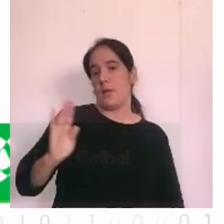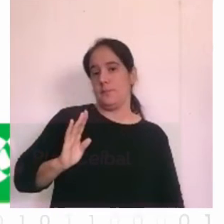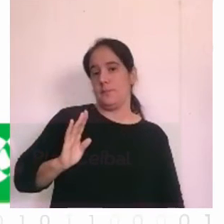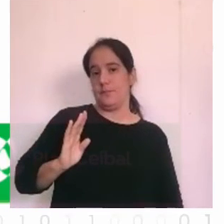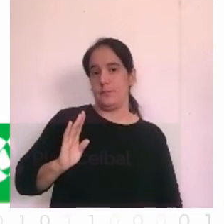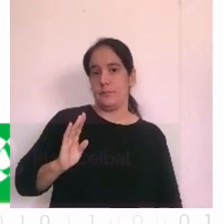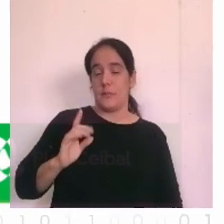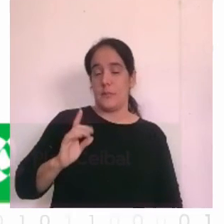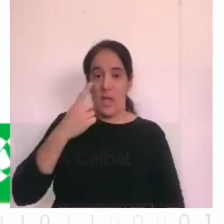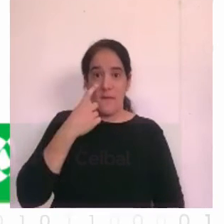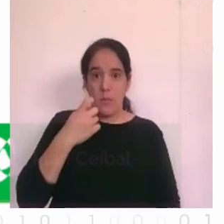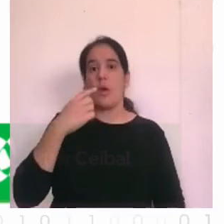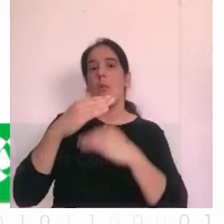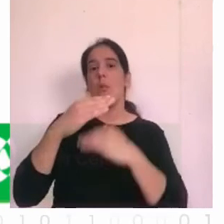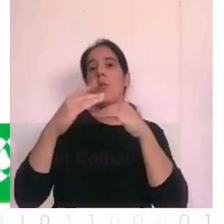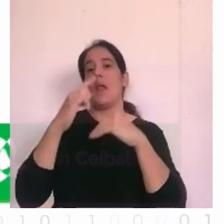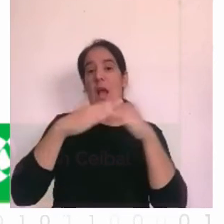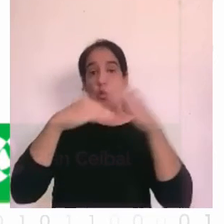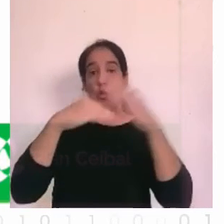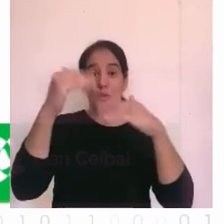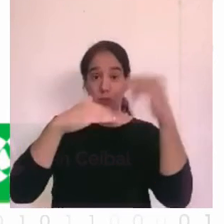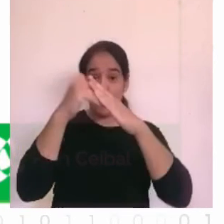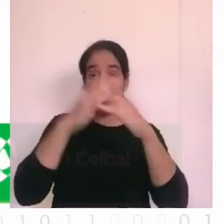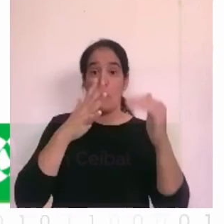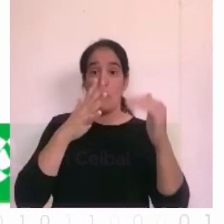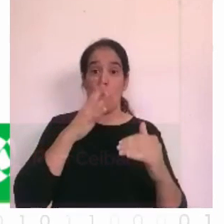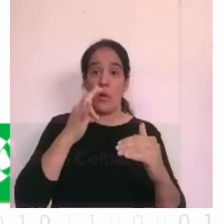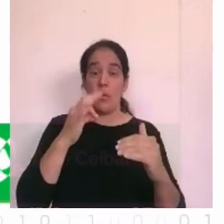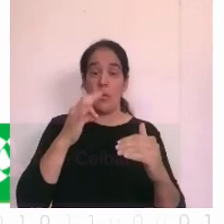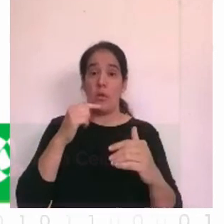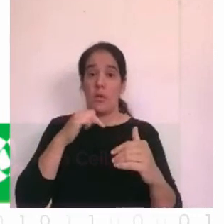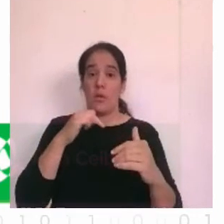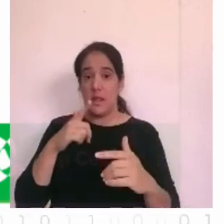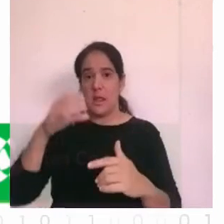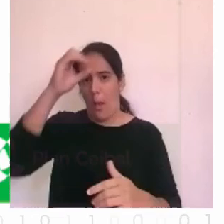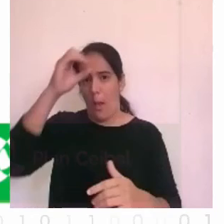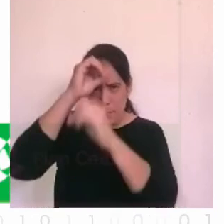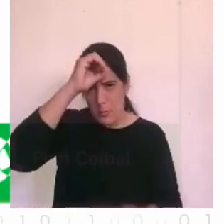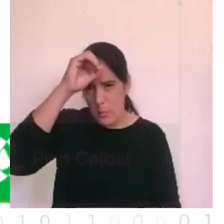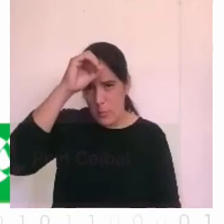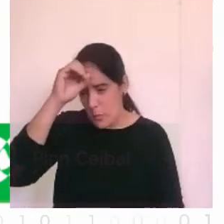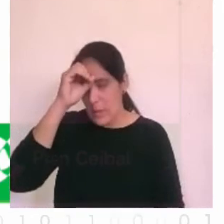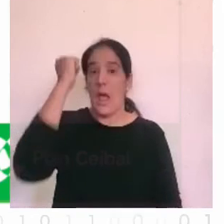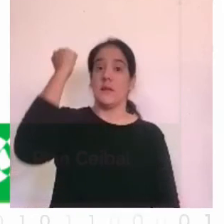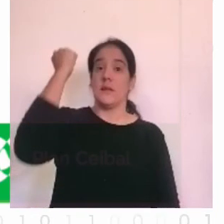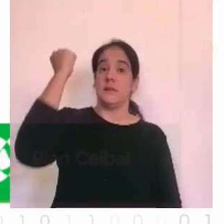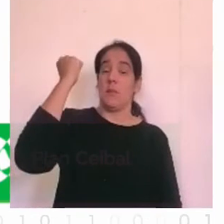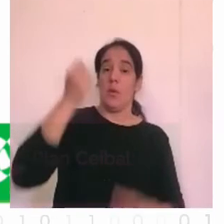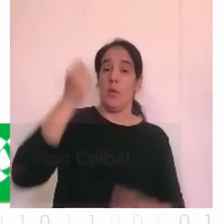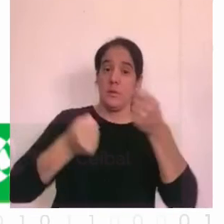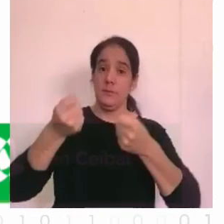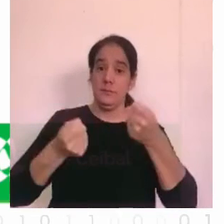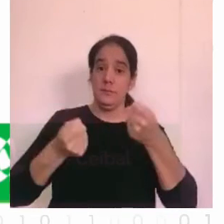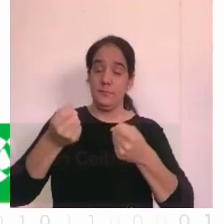la construcción y en explotación de minas y canteras y transporte y almacenamiento son